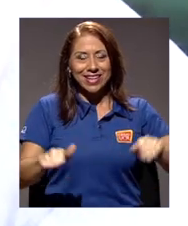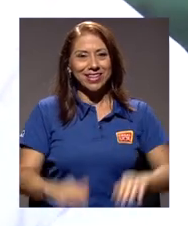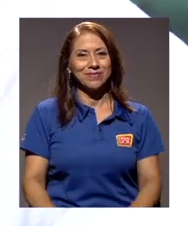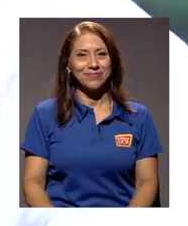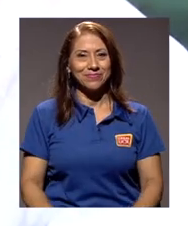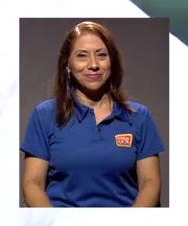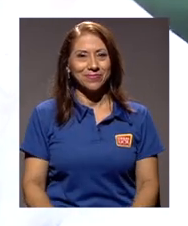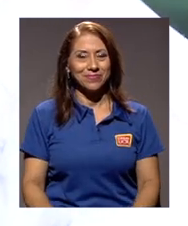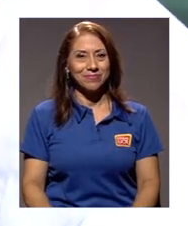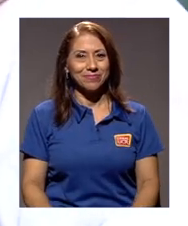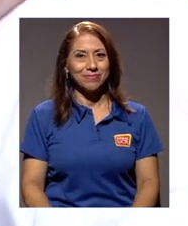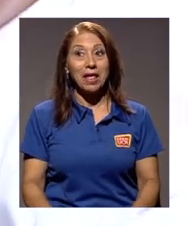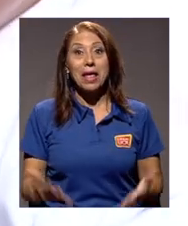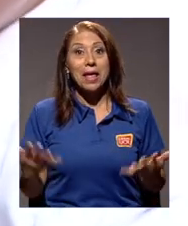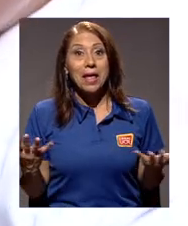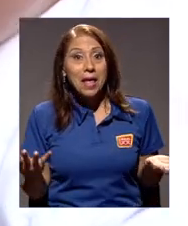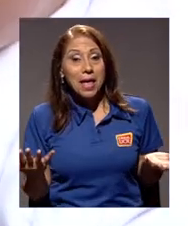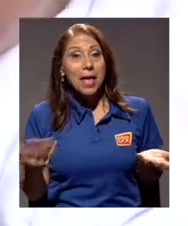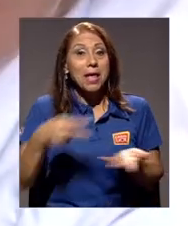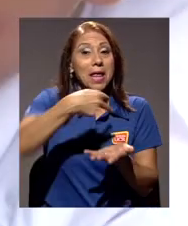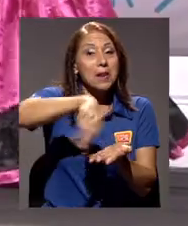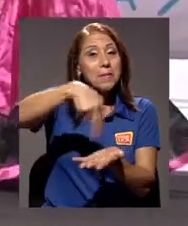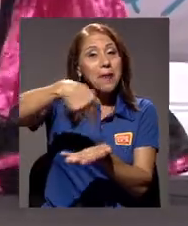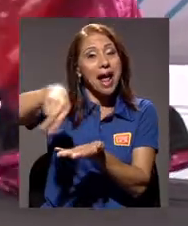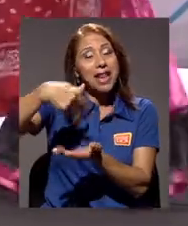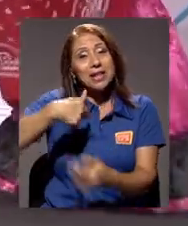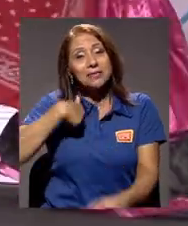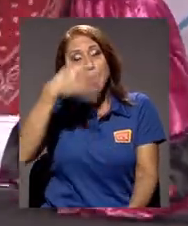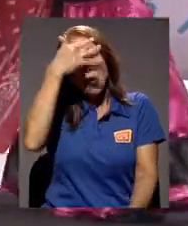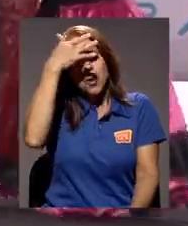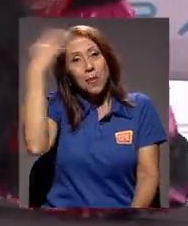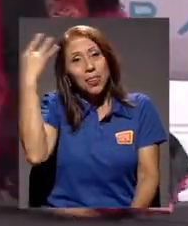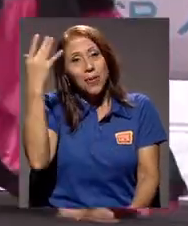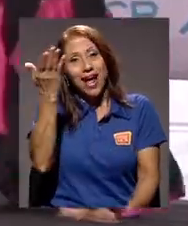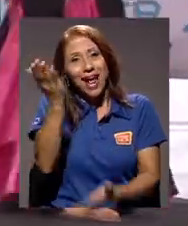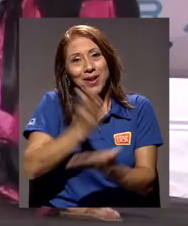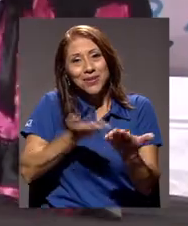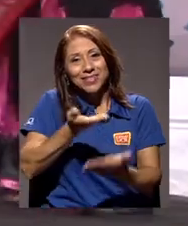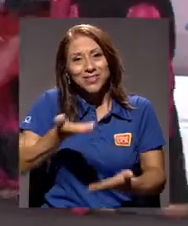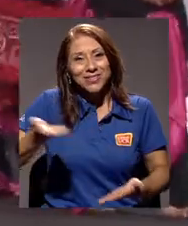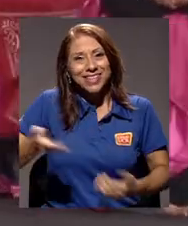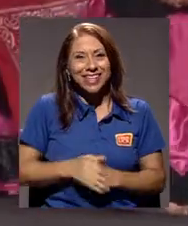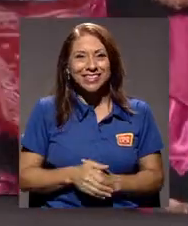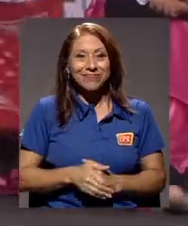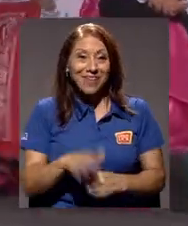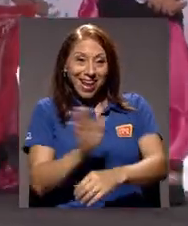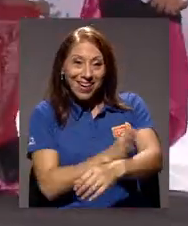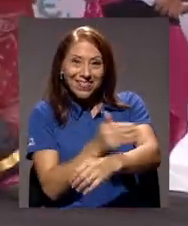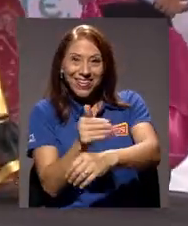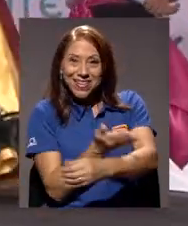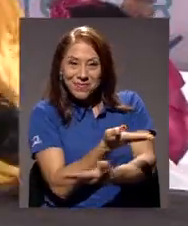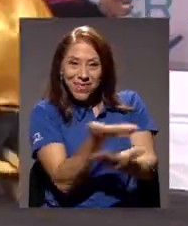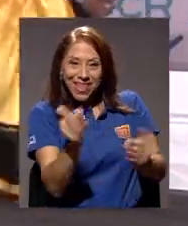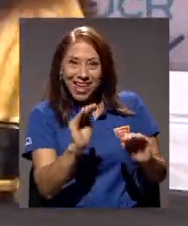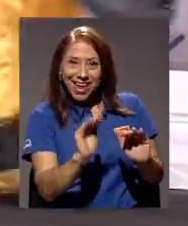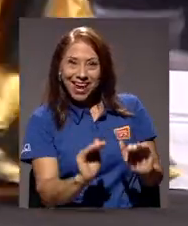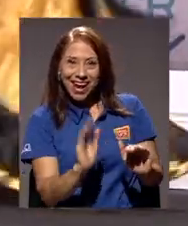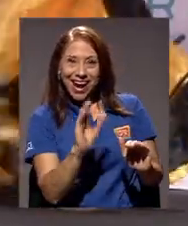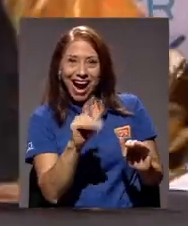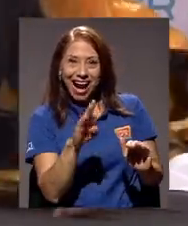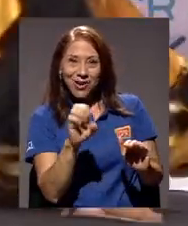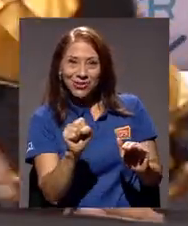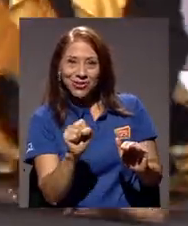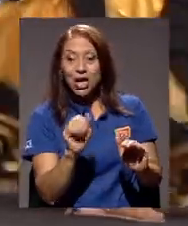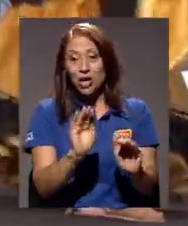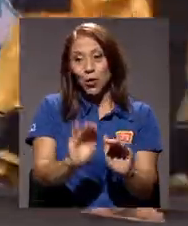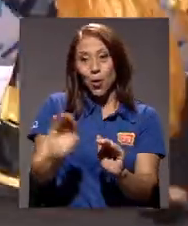En el baile se me olvidó algunas cositas. El ritmo de Carlitos y sus compañeros y compañeras de